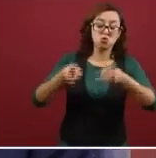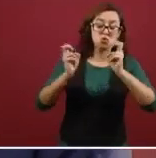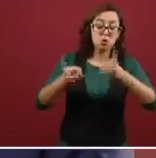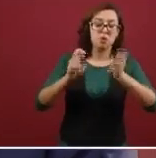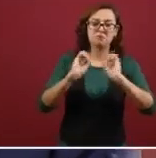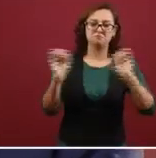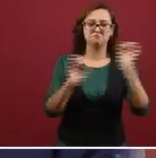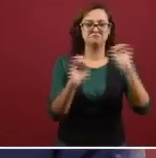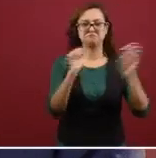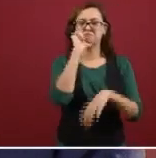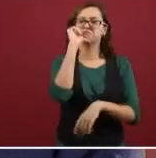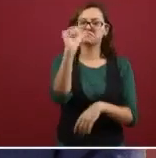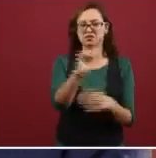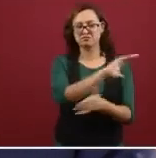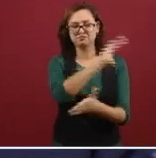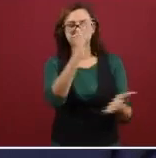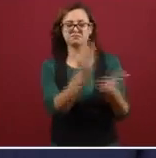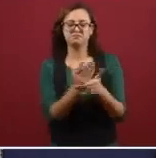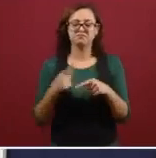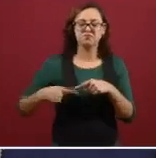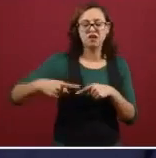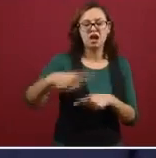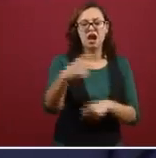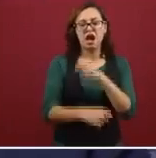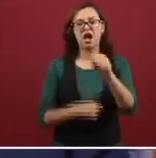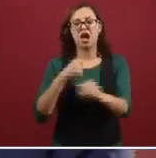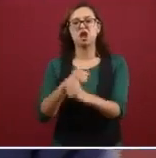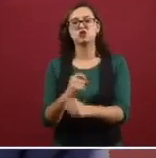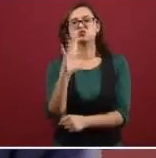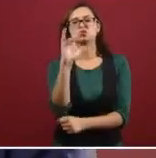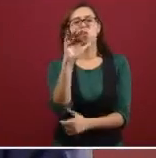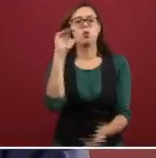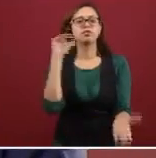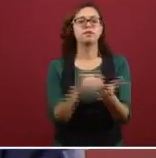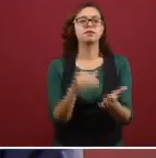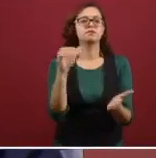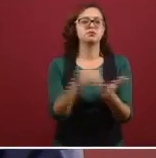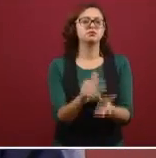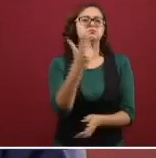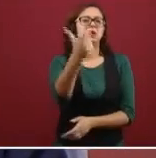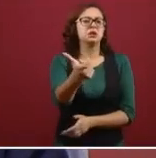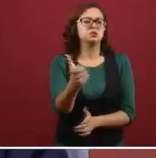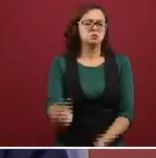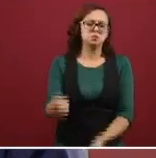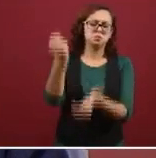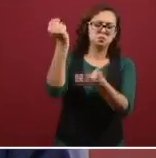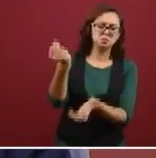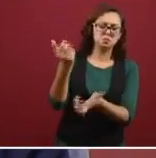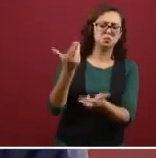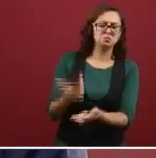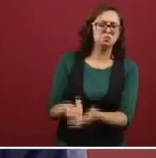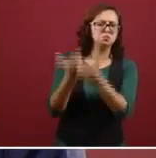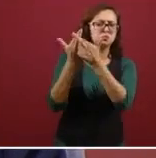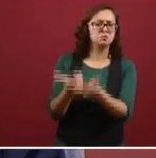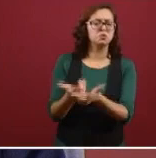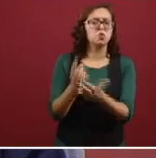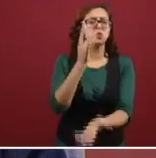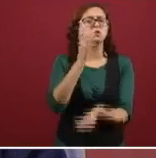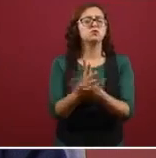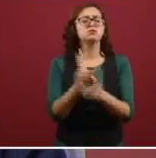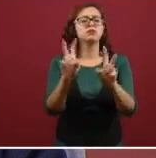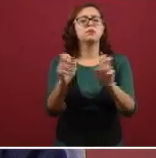ahorro este año de alrededor de 50 mil millones de pesos por no permitir el